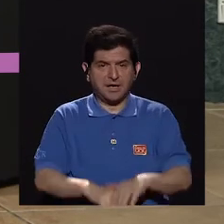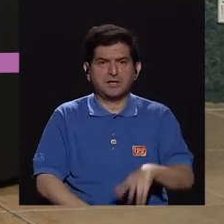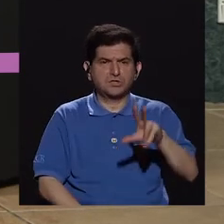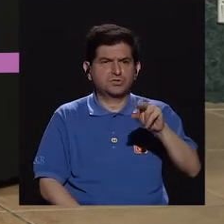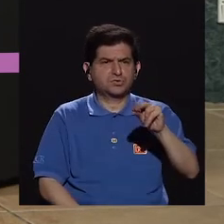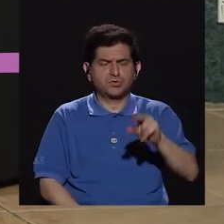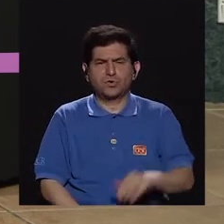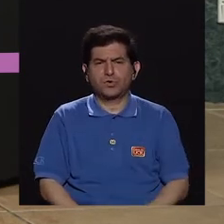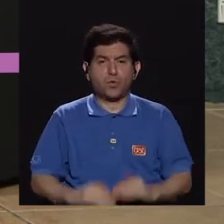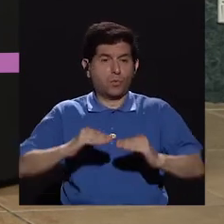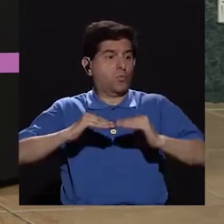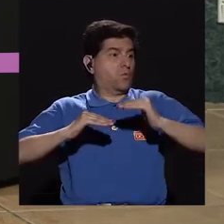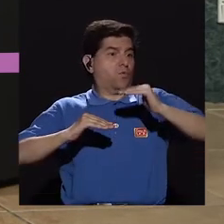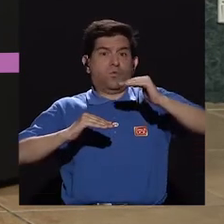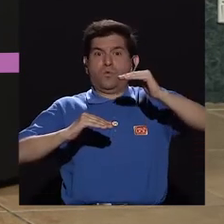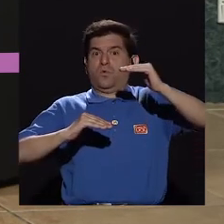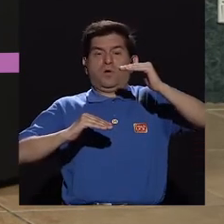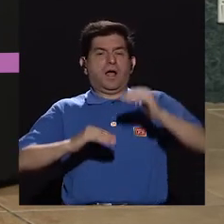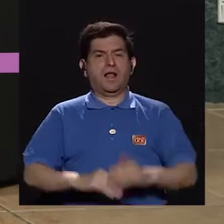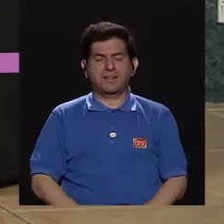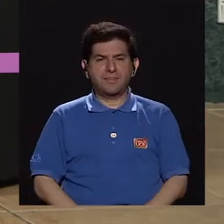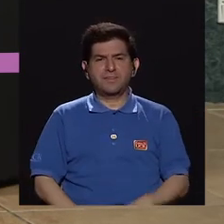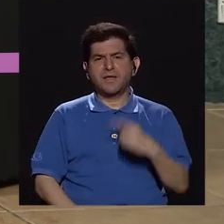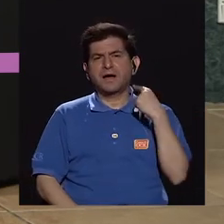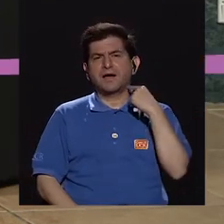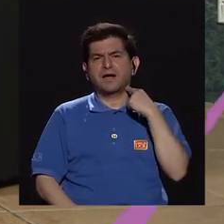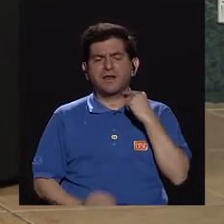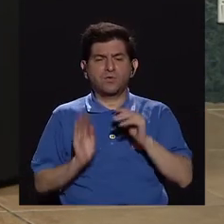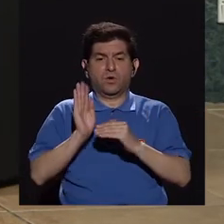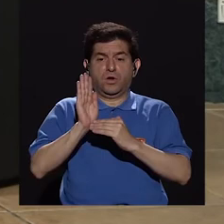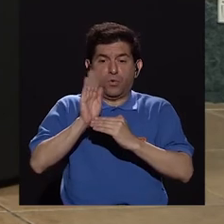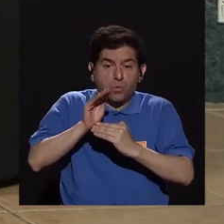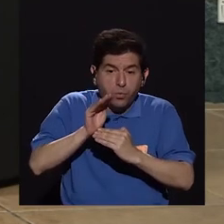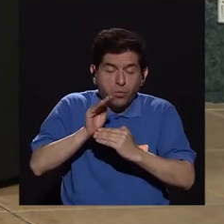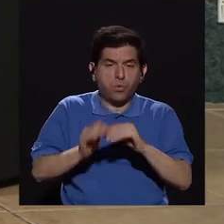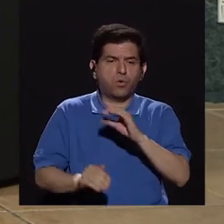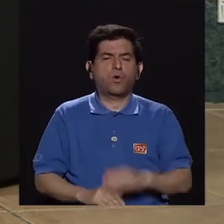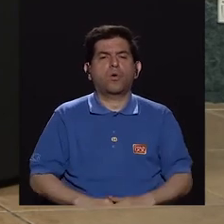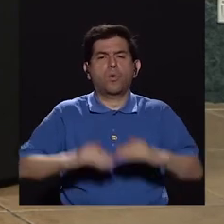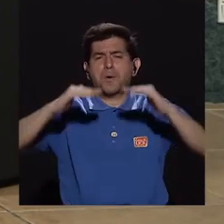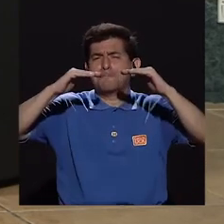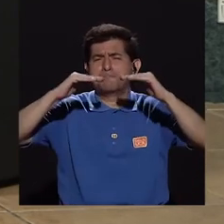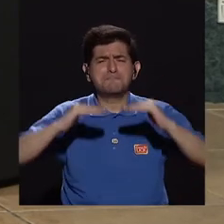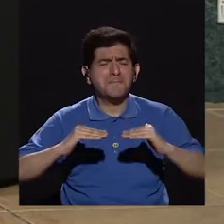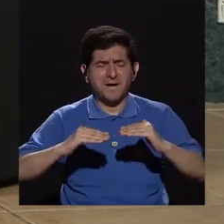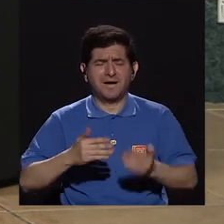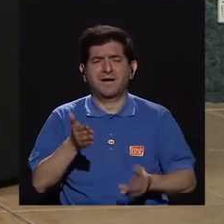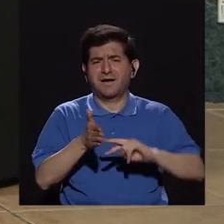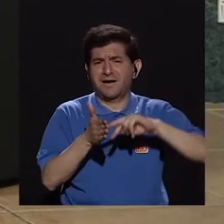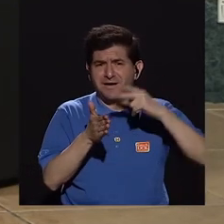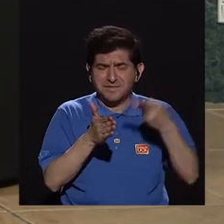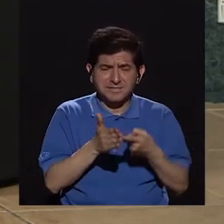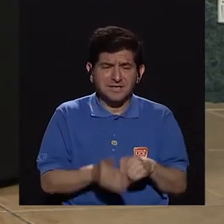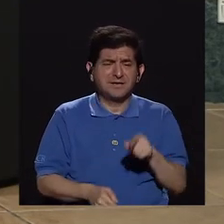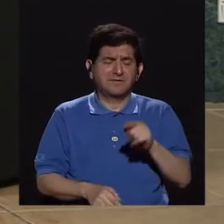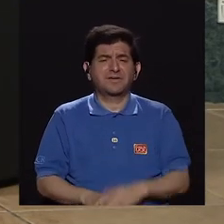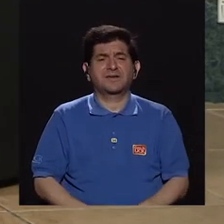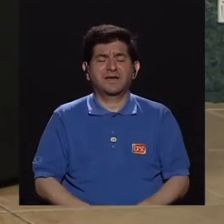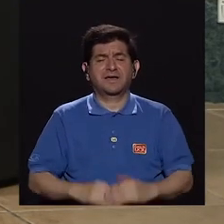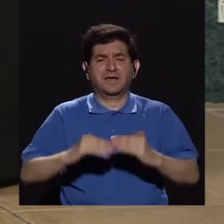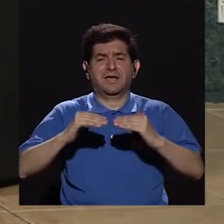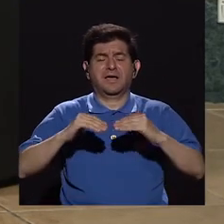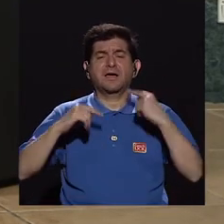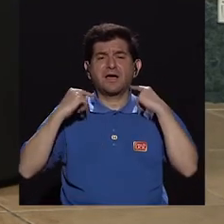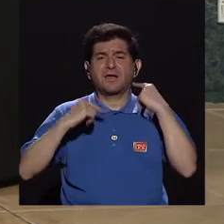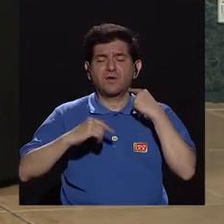no sea excesiva la altura, de modo que quede el cuello flexionado, o muy baja la altura, de modo que quede el cuello más bien